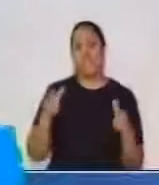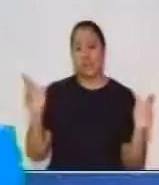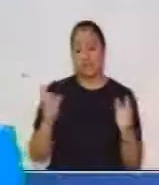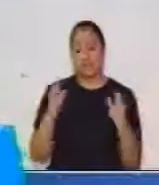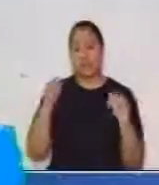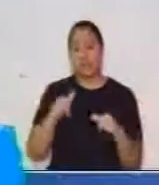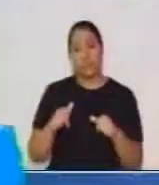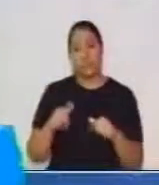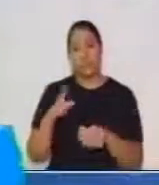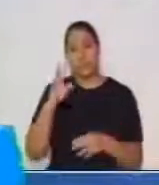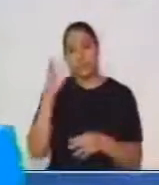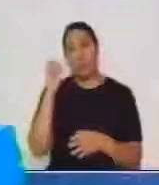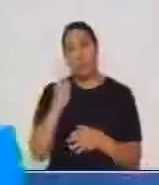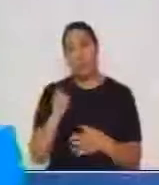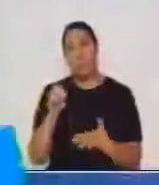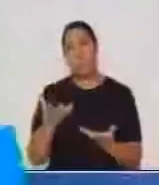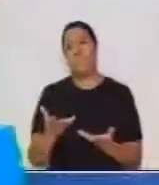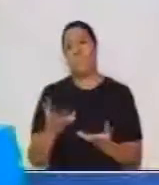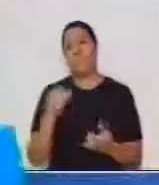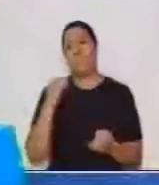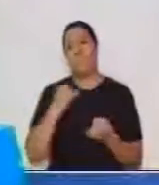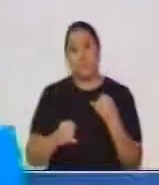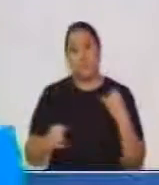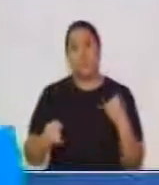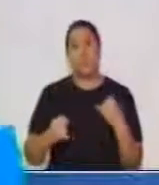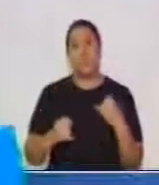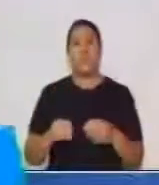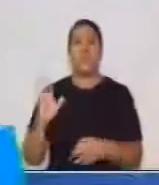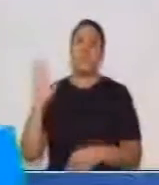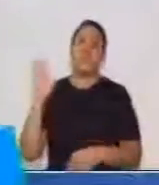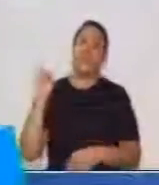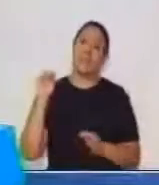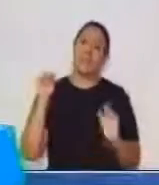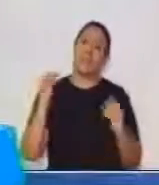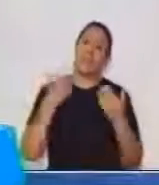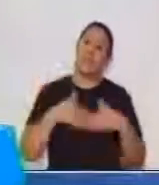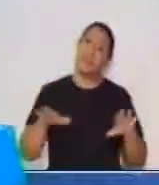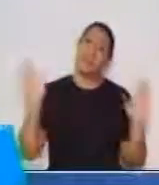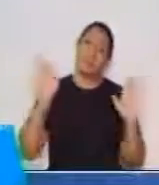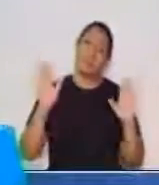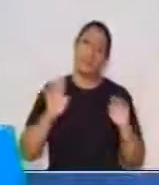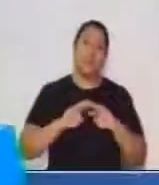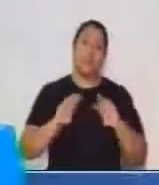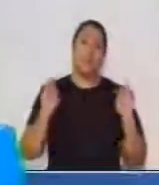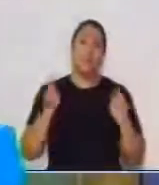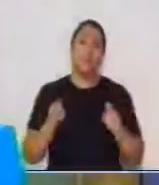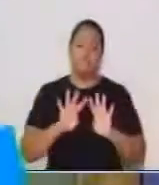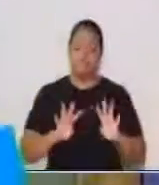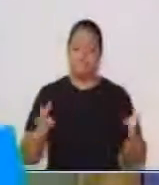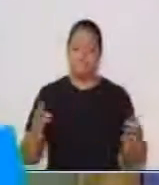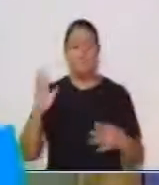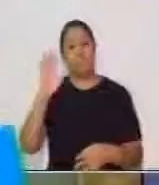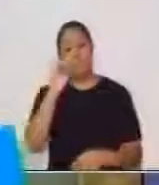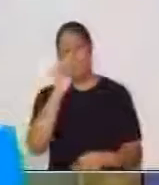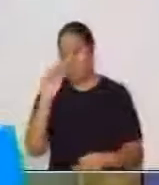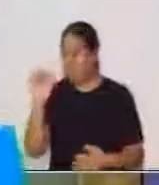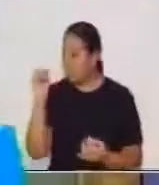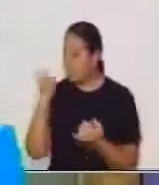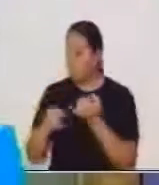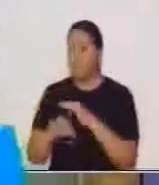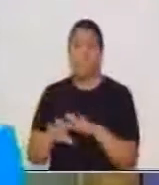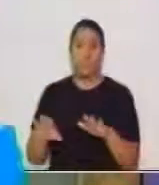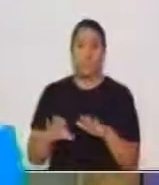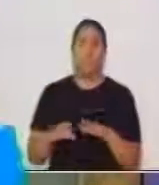de la misma para poder finalizar y despedir la mesa redonda en ese momento.